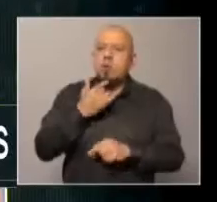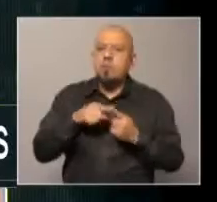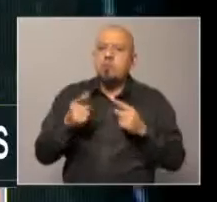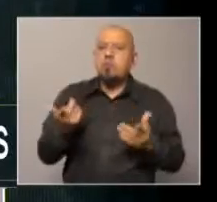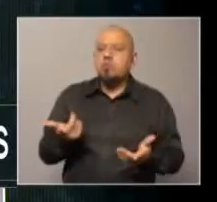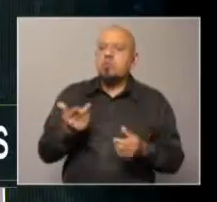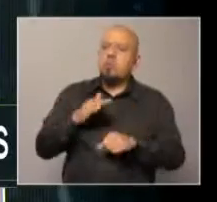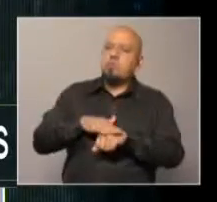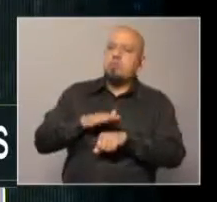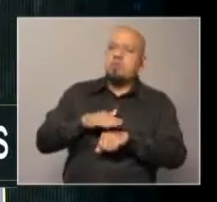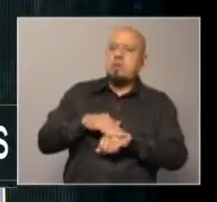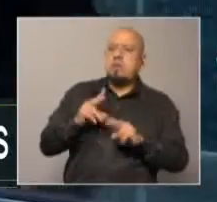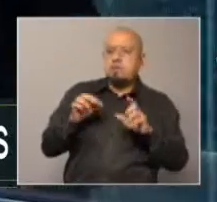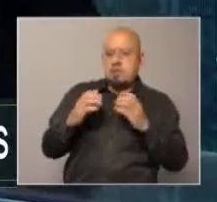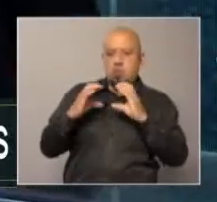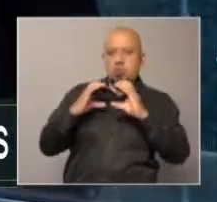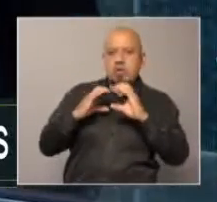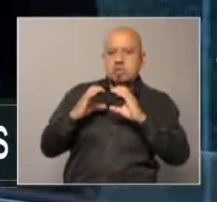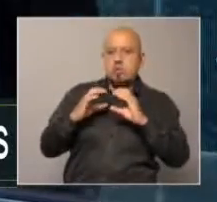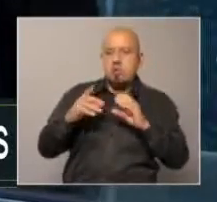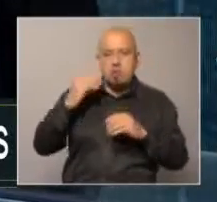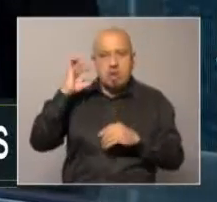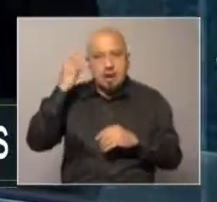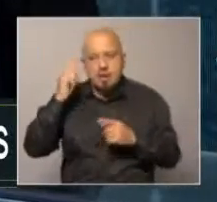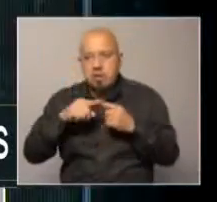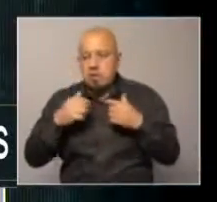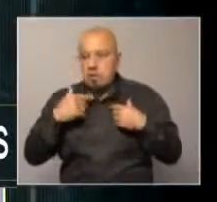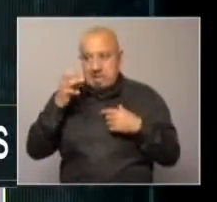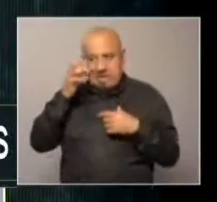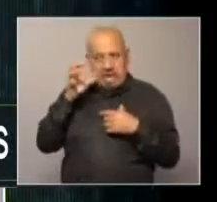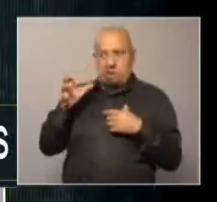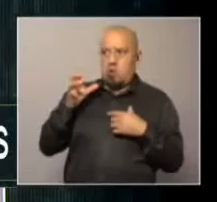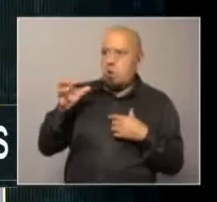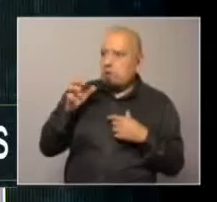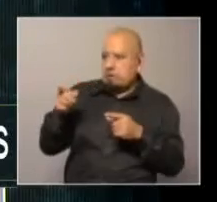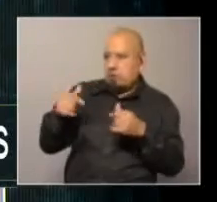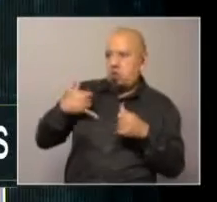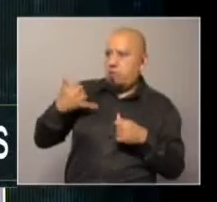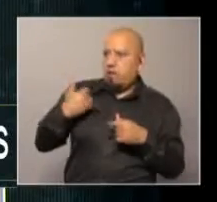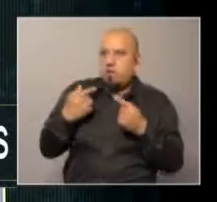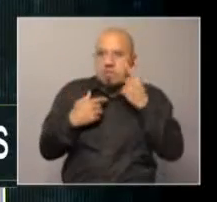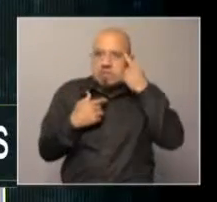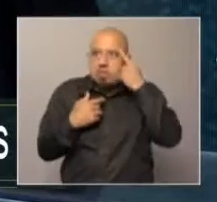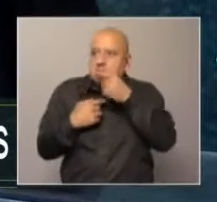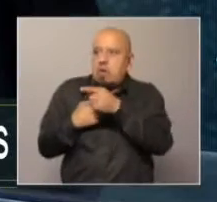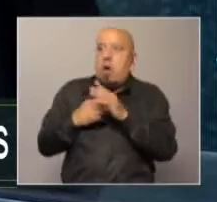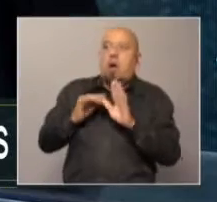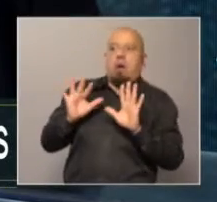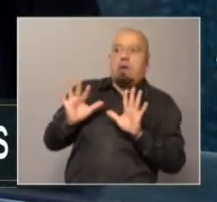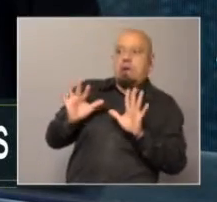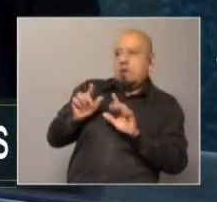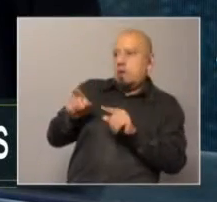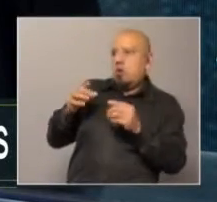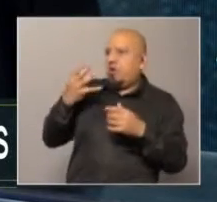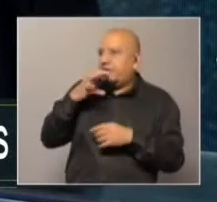responsabilidad seguramente también de los medios de comunicación, planteamos un terror hacia los adolescentes que nos pensábamos que eran los únicos que cometían crímenes, básicamente